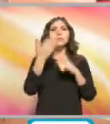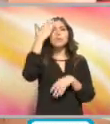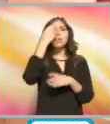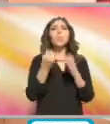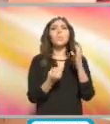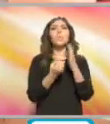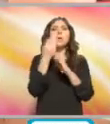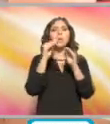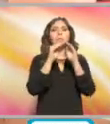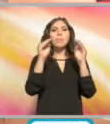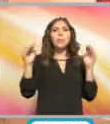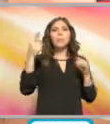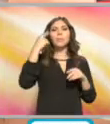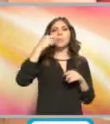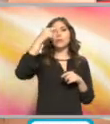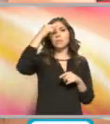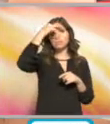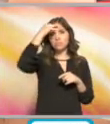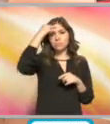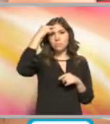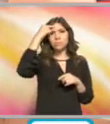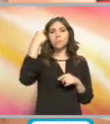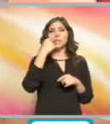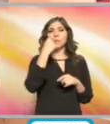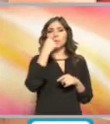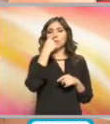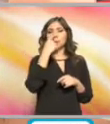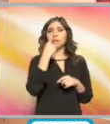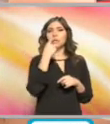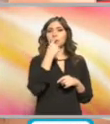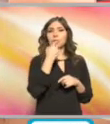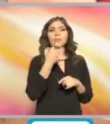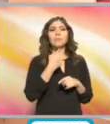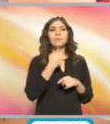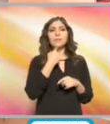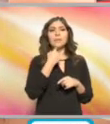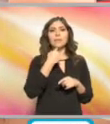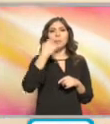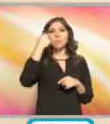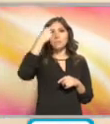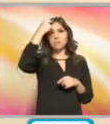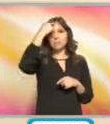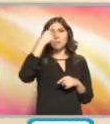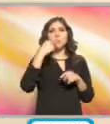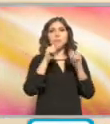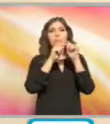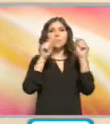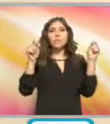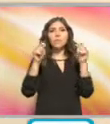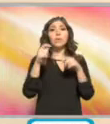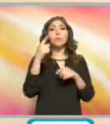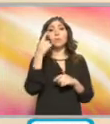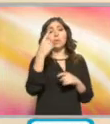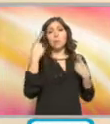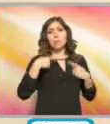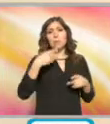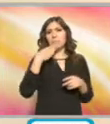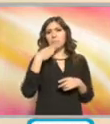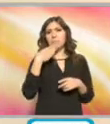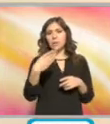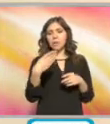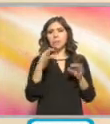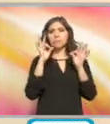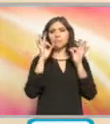de la frente, de nuestra nariz, de los labios y del mentón. Entonces, una persona estéticamente adecuada,